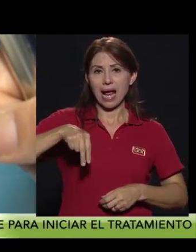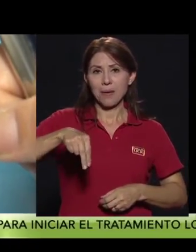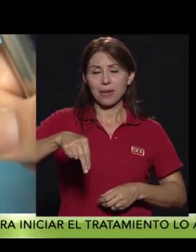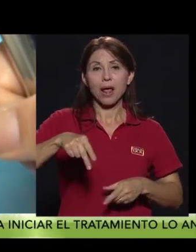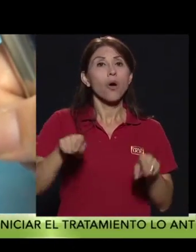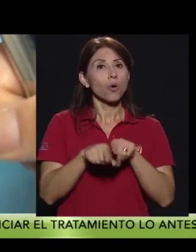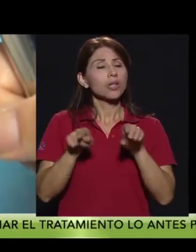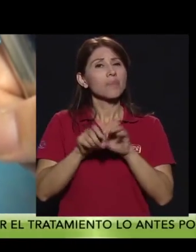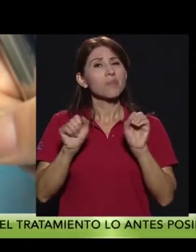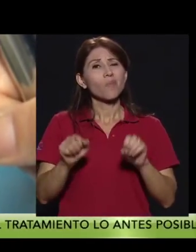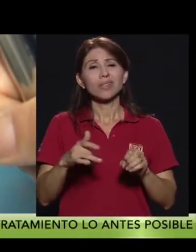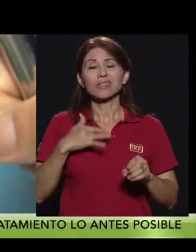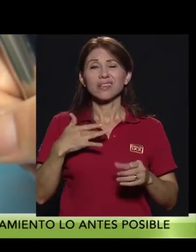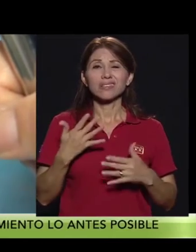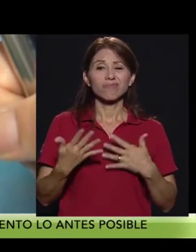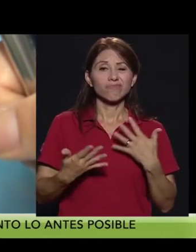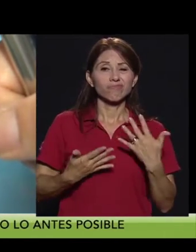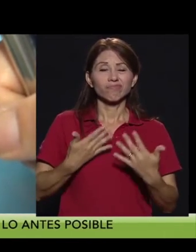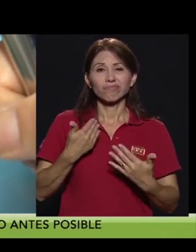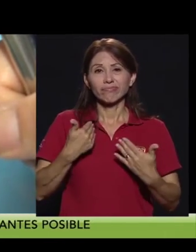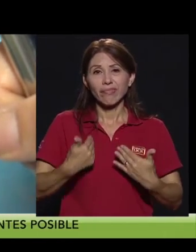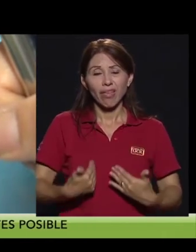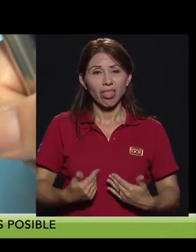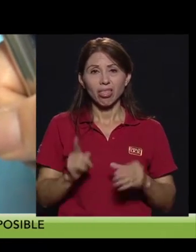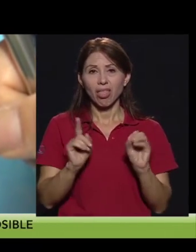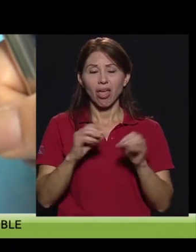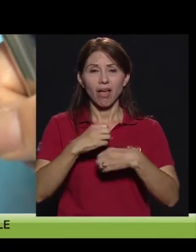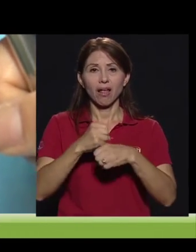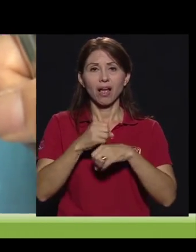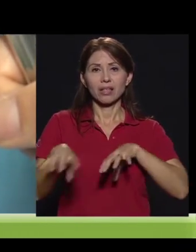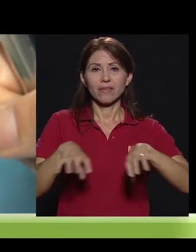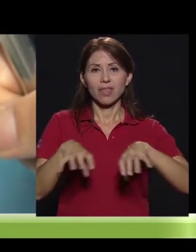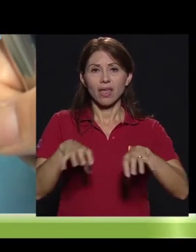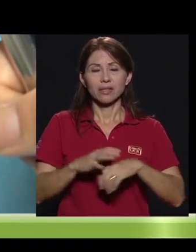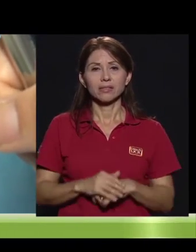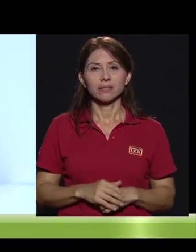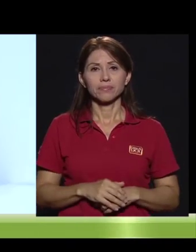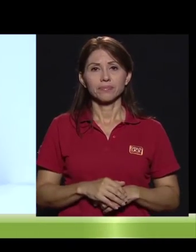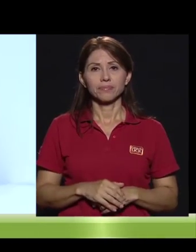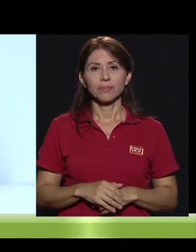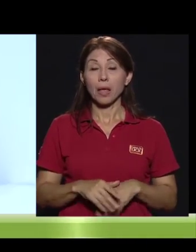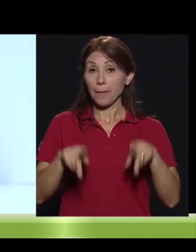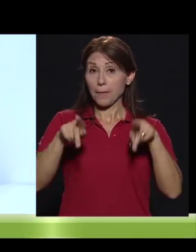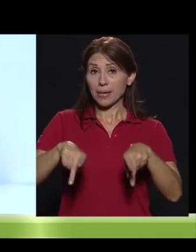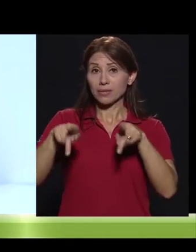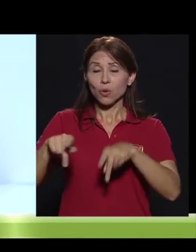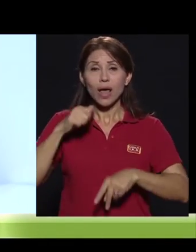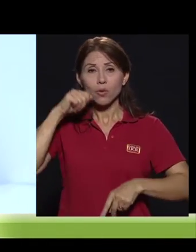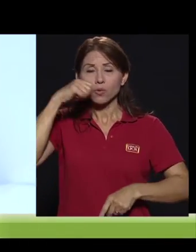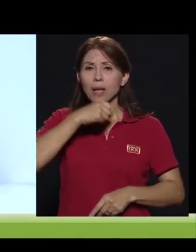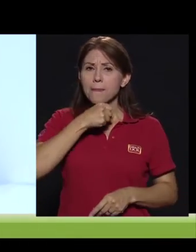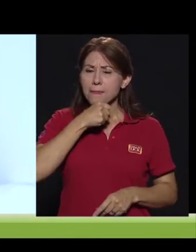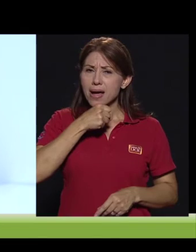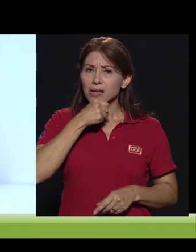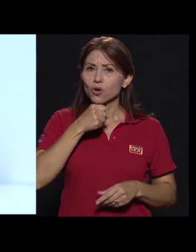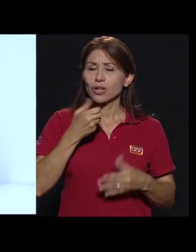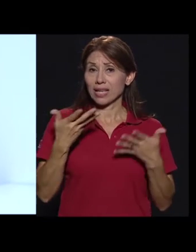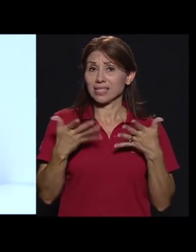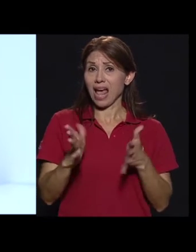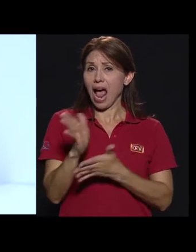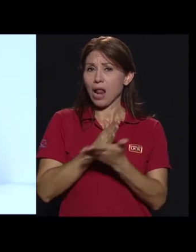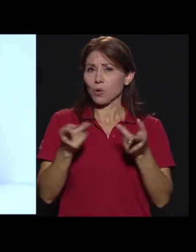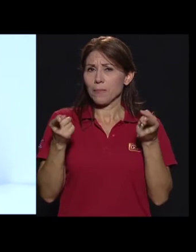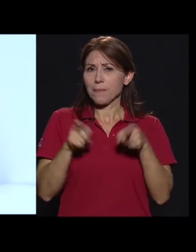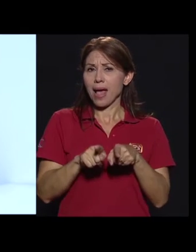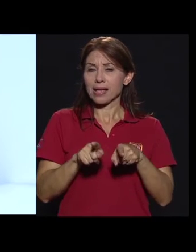movilidad, e incluso, pérdida del ánimo para realizar actividades. El adulto mayor que ya tiene alteraciones a nivel de sus pies,